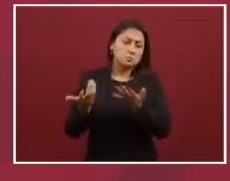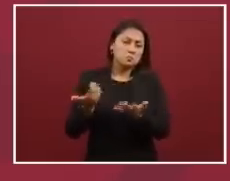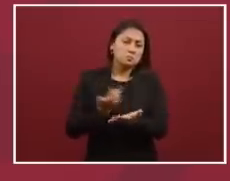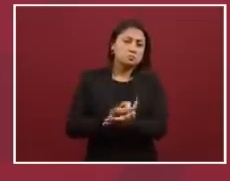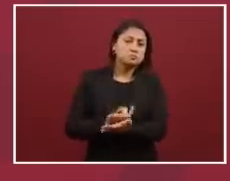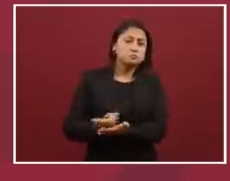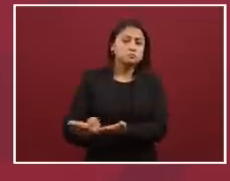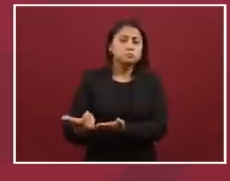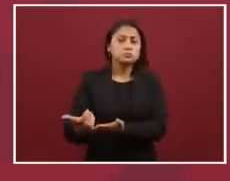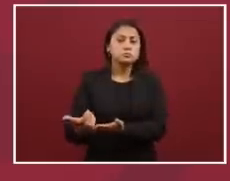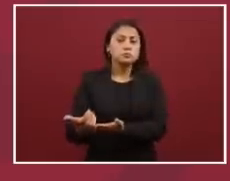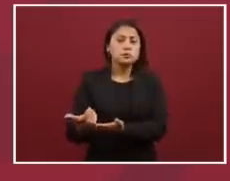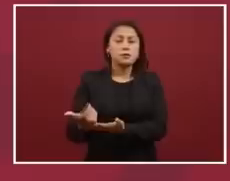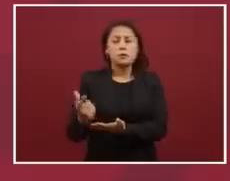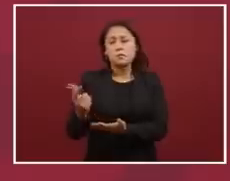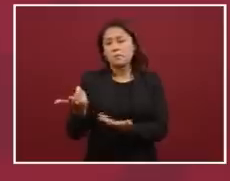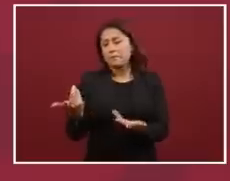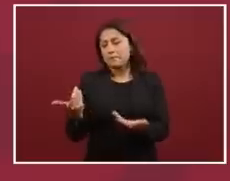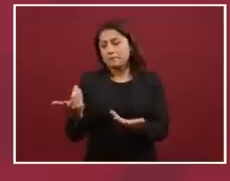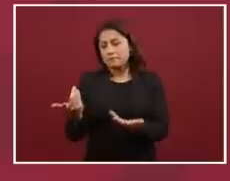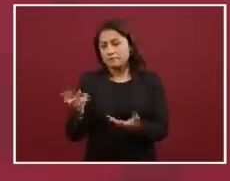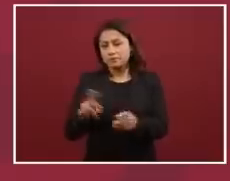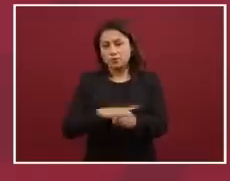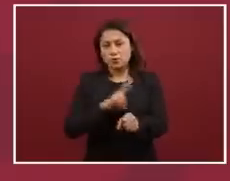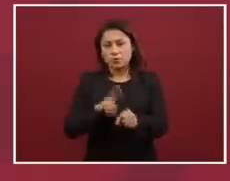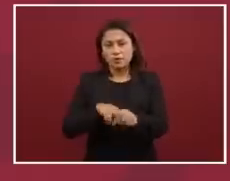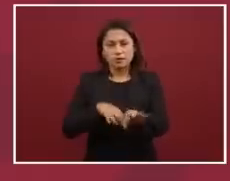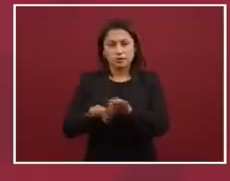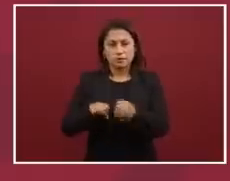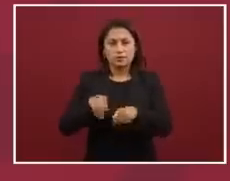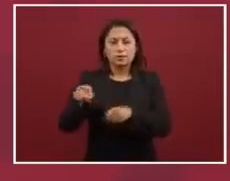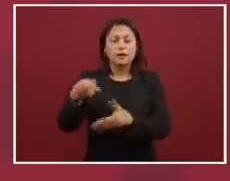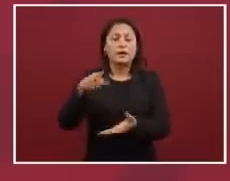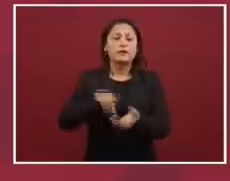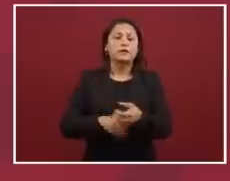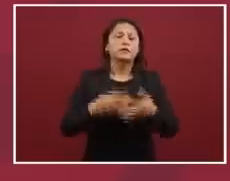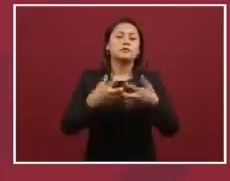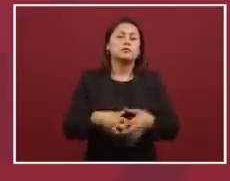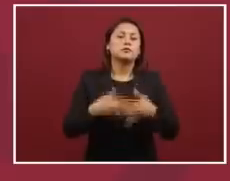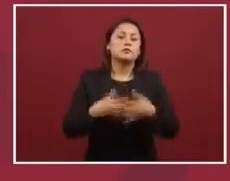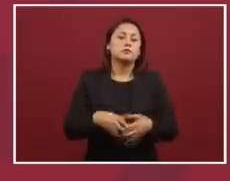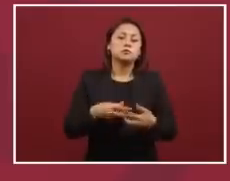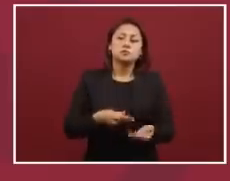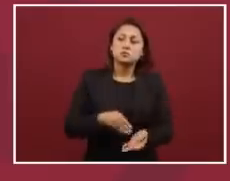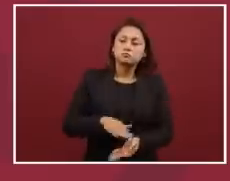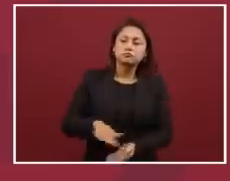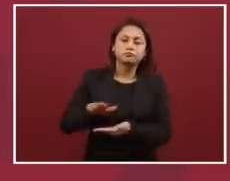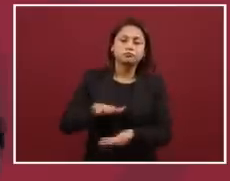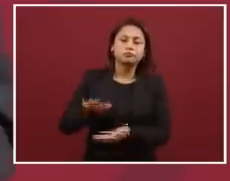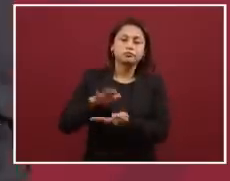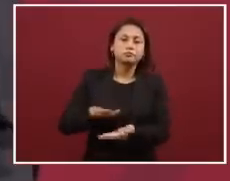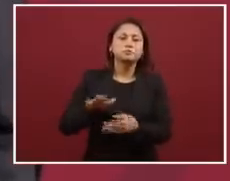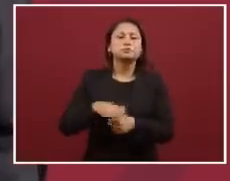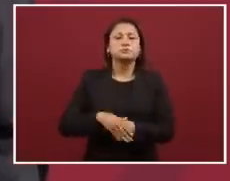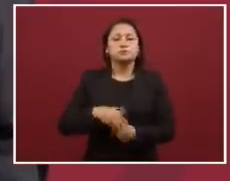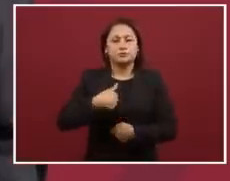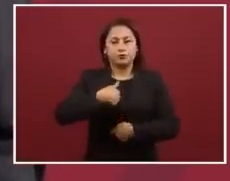el salario mínimo de una maquiladora, o sea, me consta,